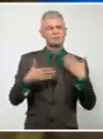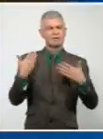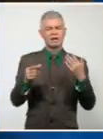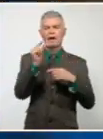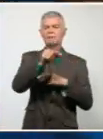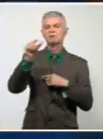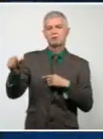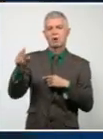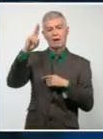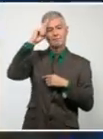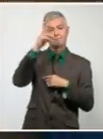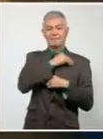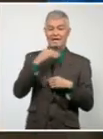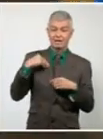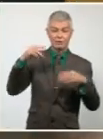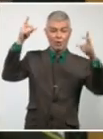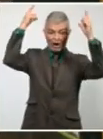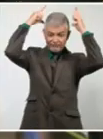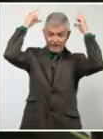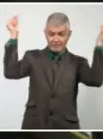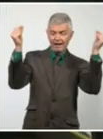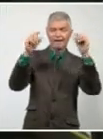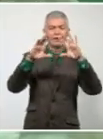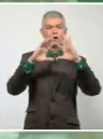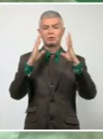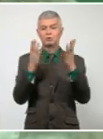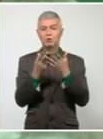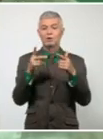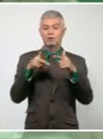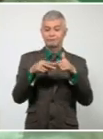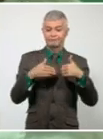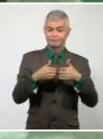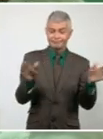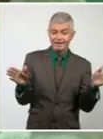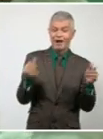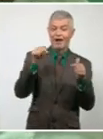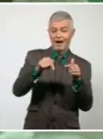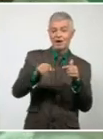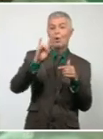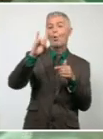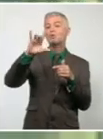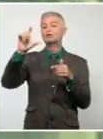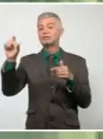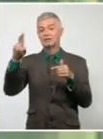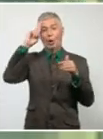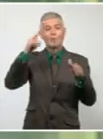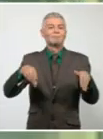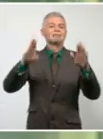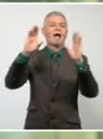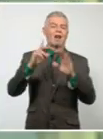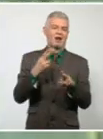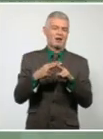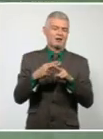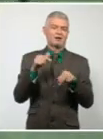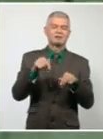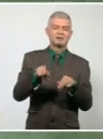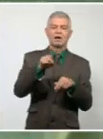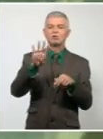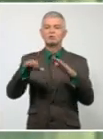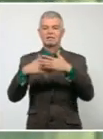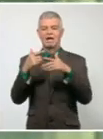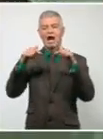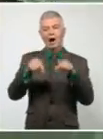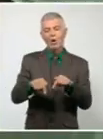Los médicos, las enfermeras y enfermeros que inauguraron el hospital de la UCI hace ya 14 días tienen desde ahora el